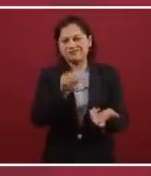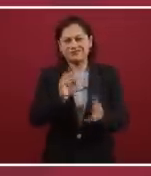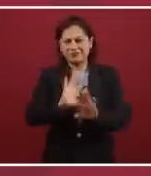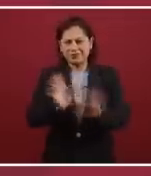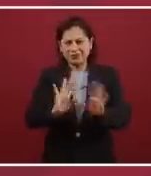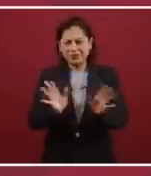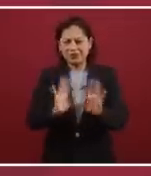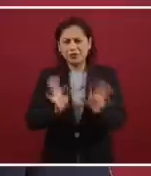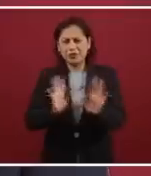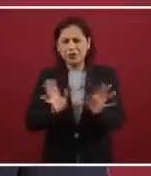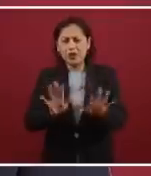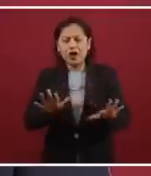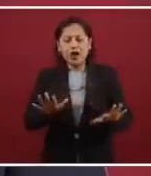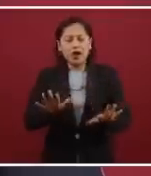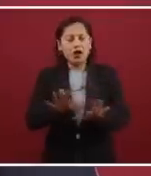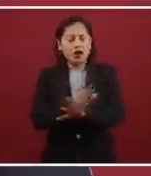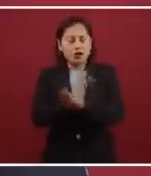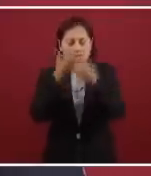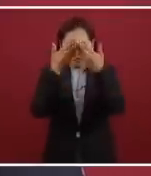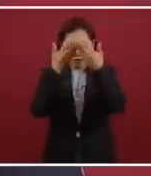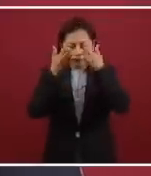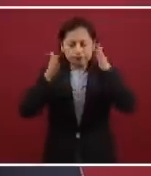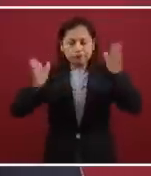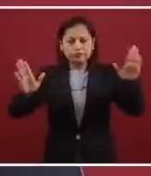desarrollo más horizontal.